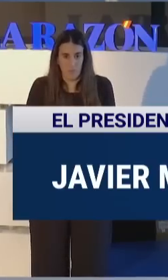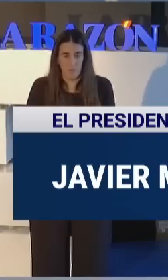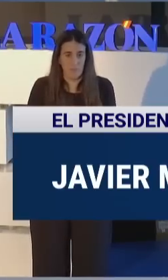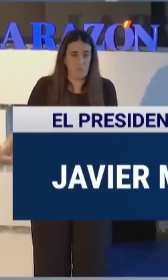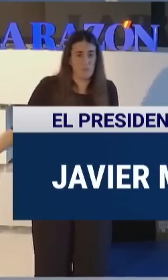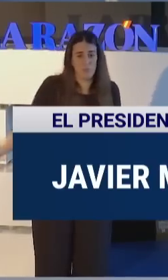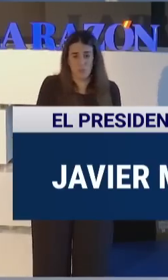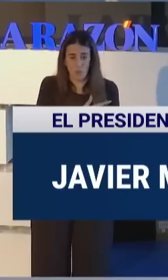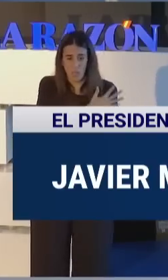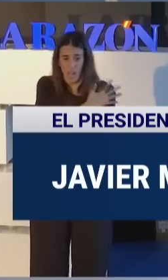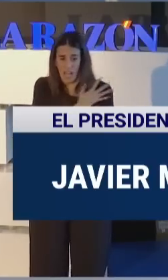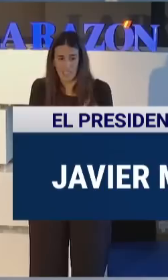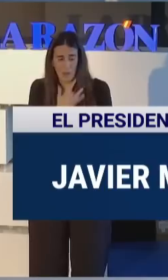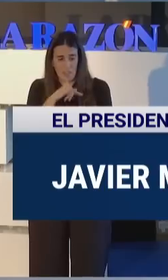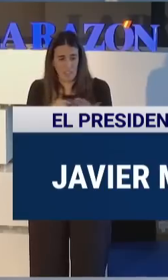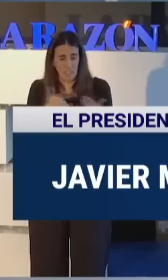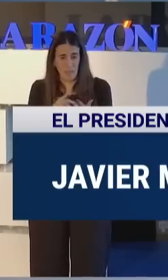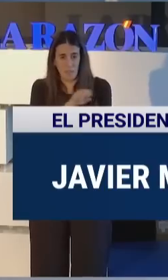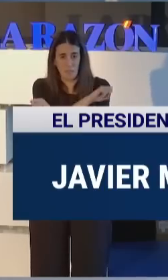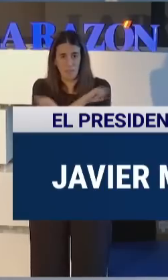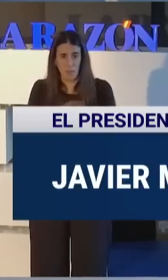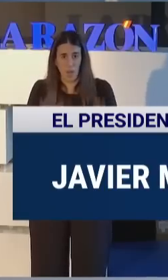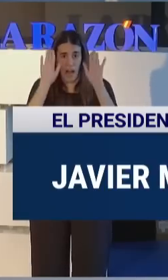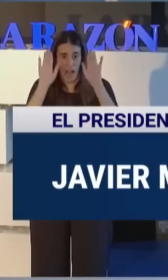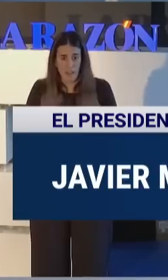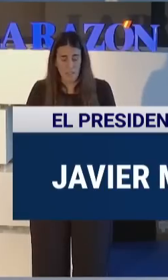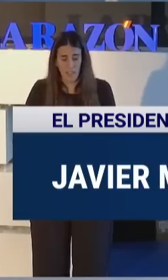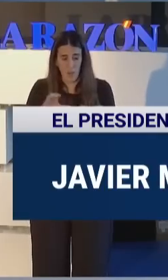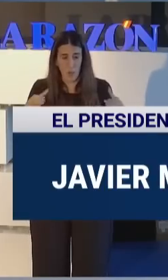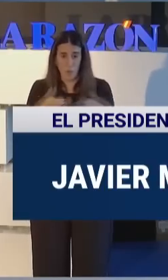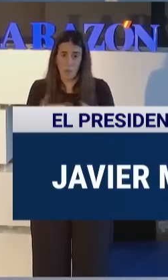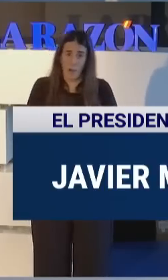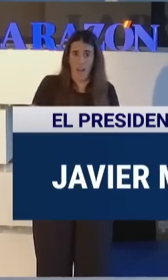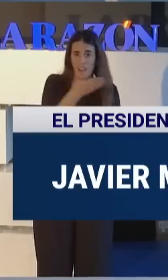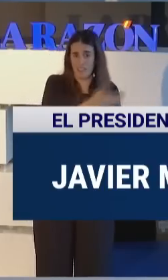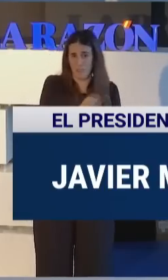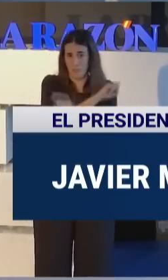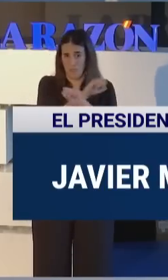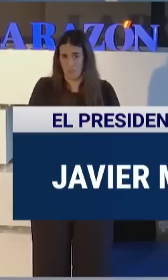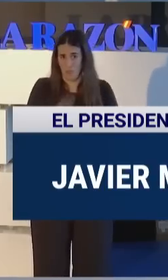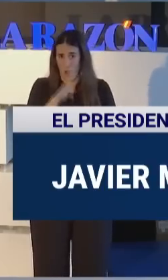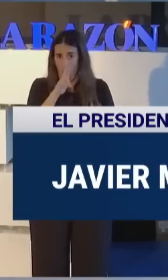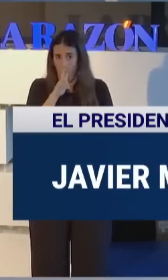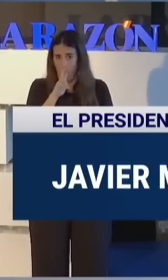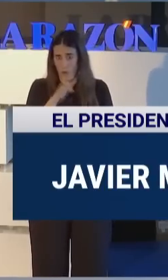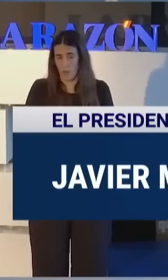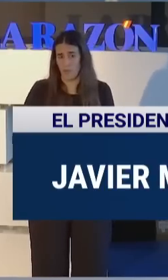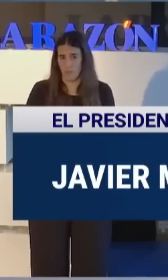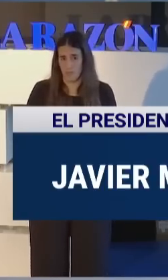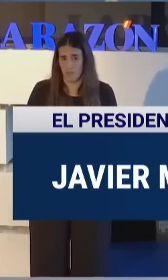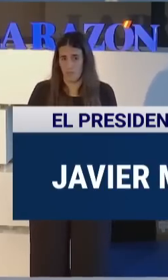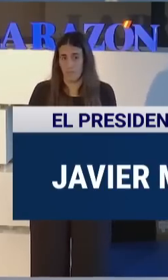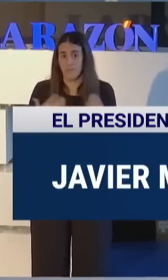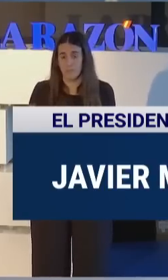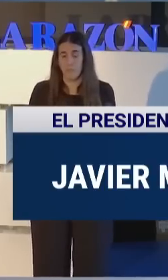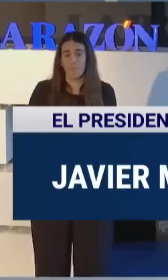fueron expansivos y exitosos, y todos los gradualistas terminaron mal. Pero además, para hacer gradualismo hay que tener financiamiento. Digo, tampoco lo teníamos.